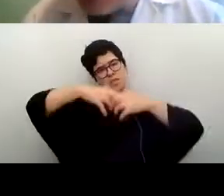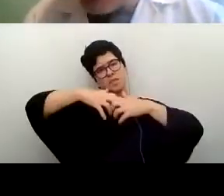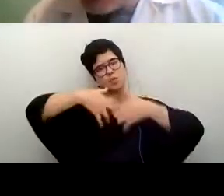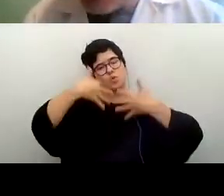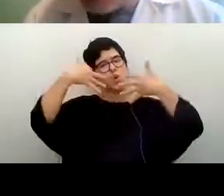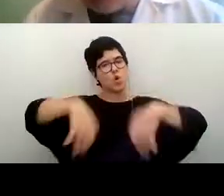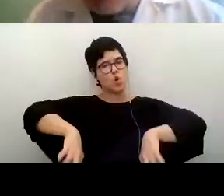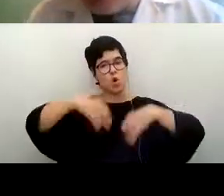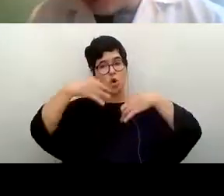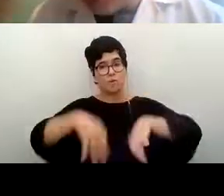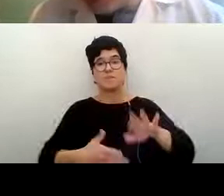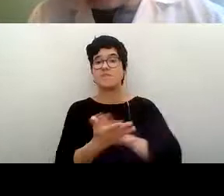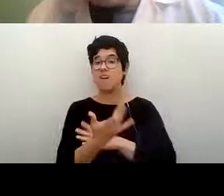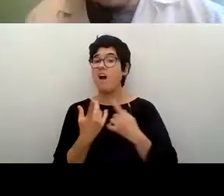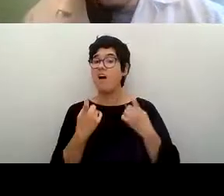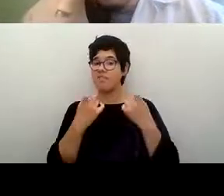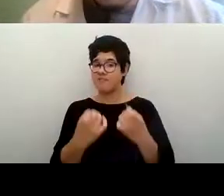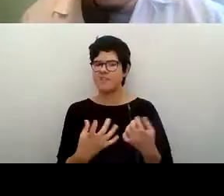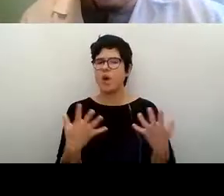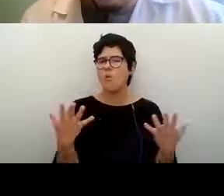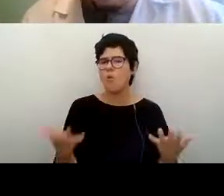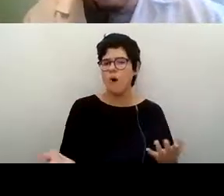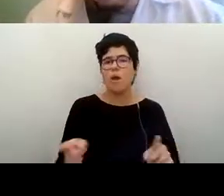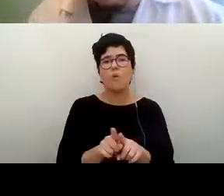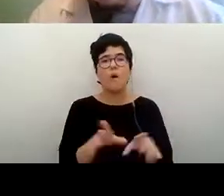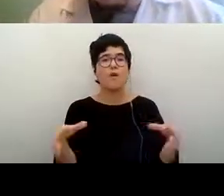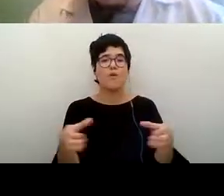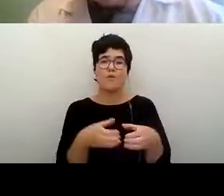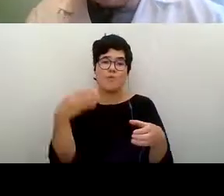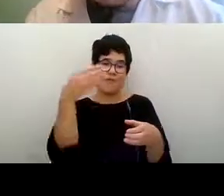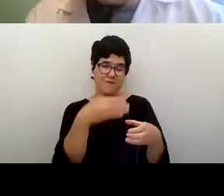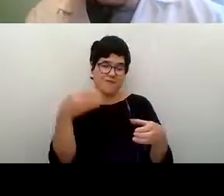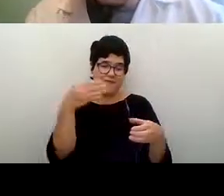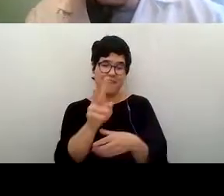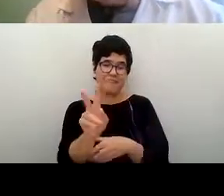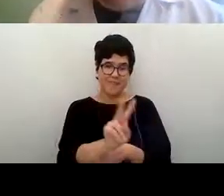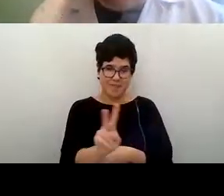la participación fundamental de las vitaminas del grupo B, necesitamos